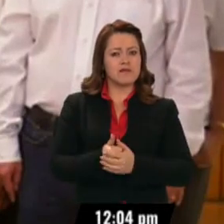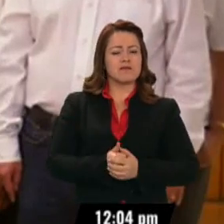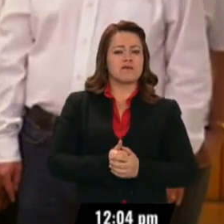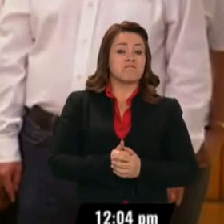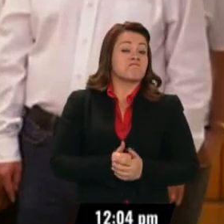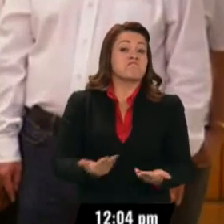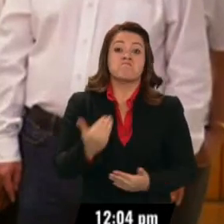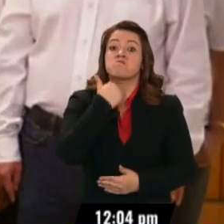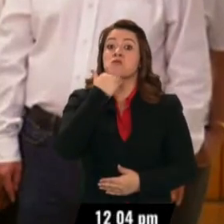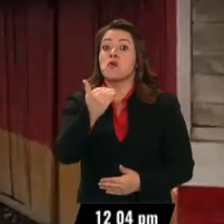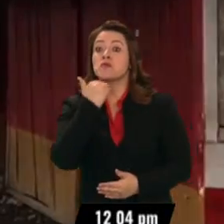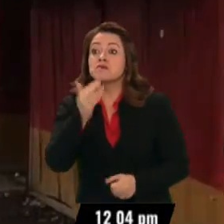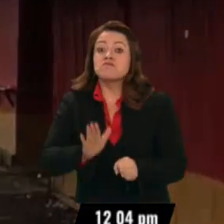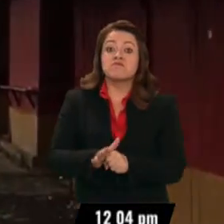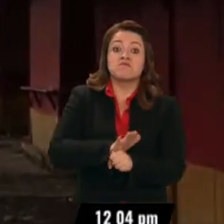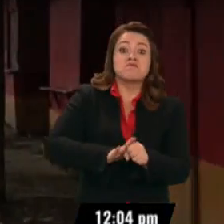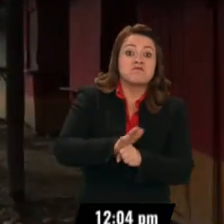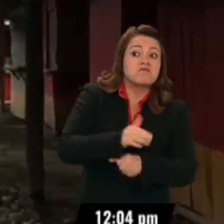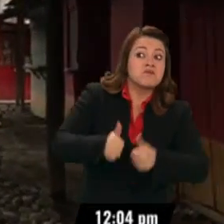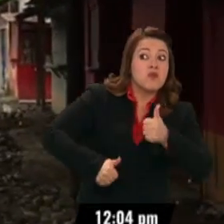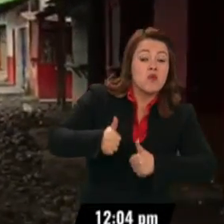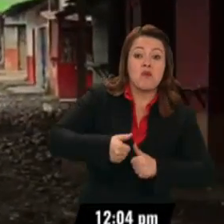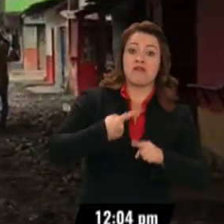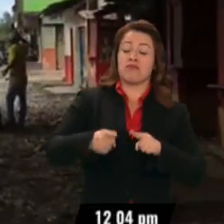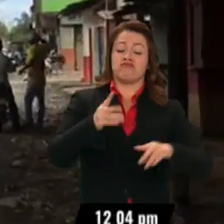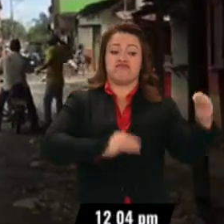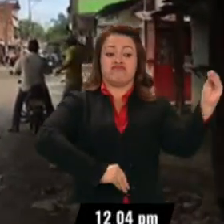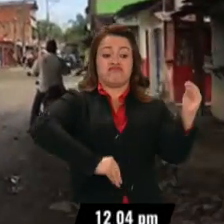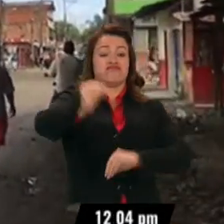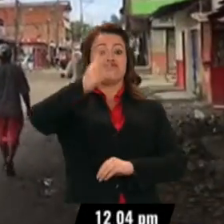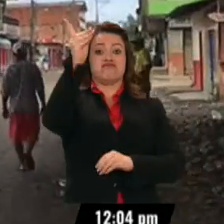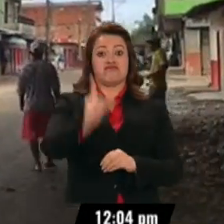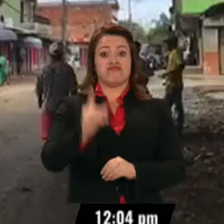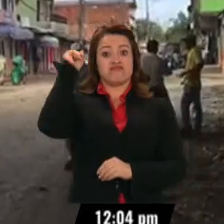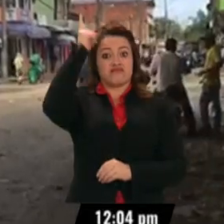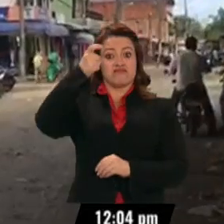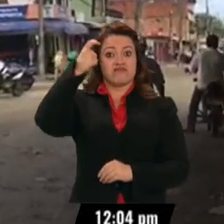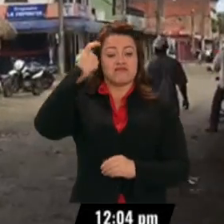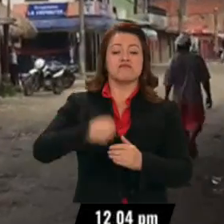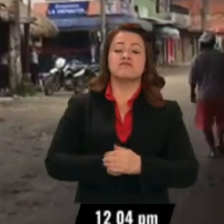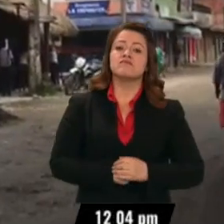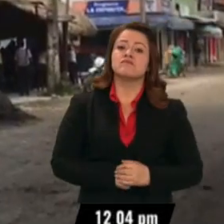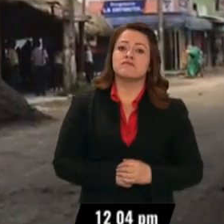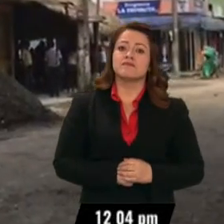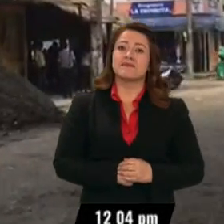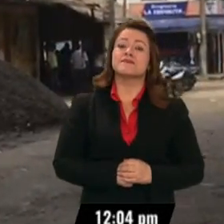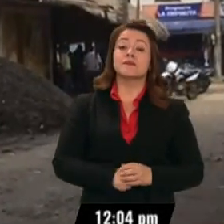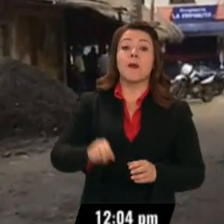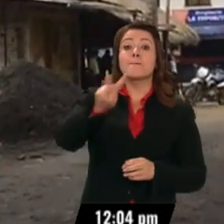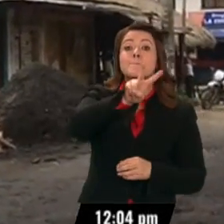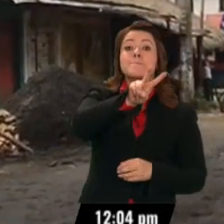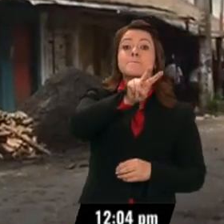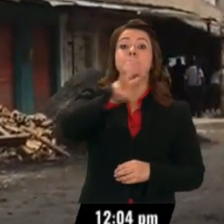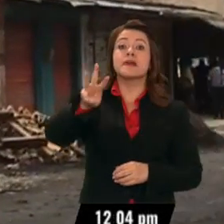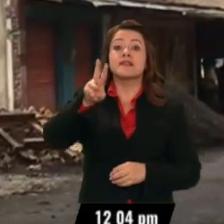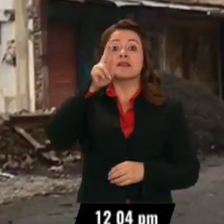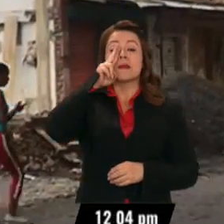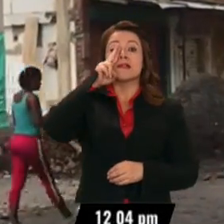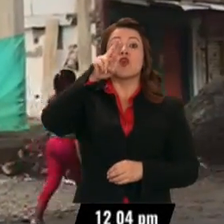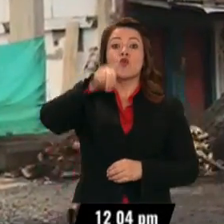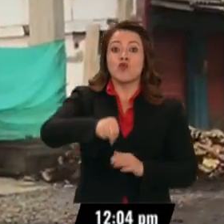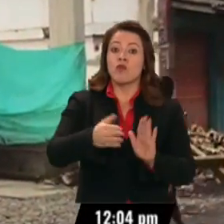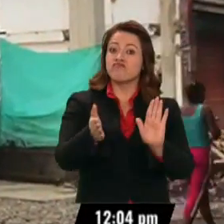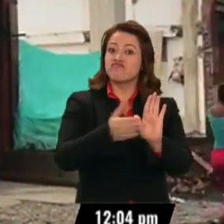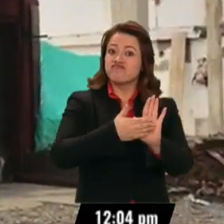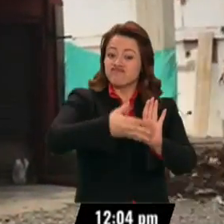que merodean en la zona. El gobernador aseguró en medio de su alocución que si el 23 de junio el gobierno expide el acto